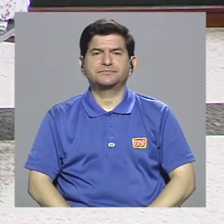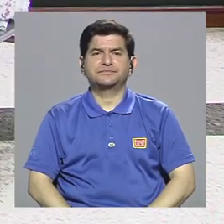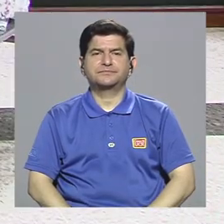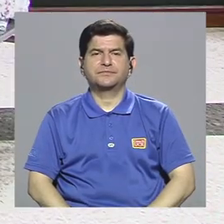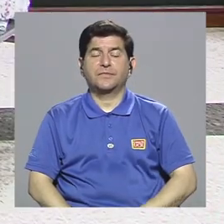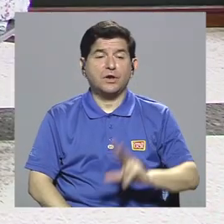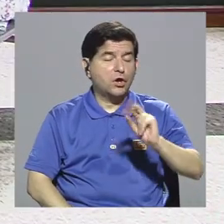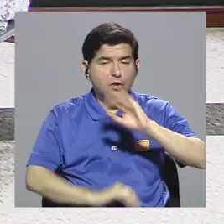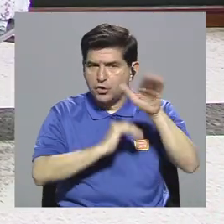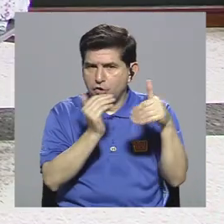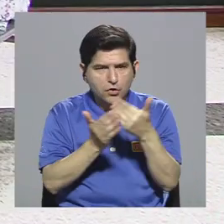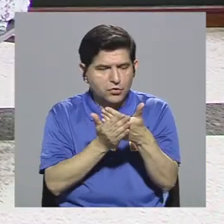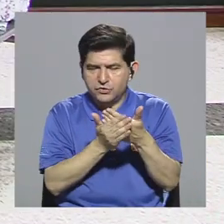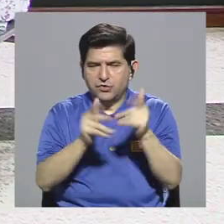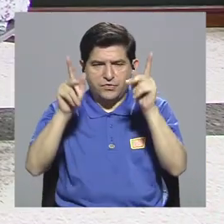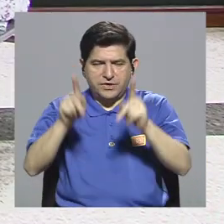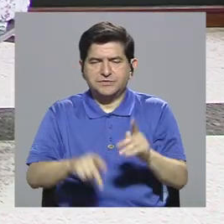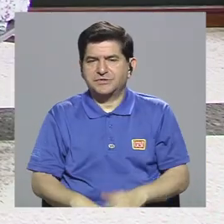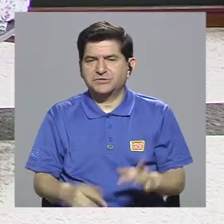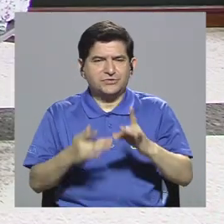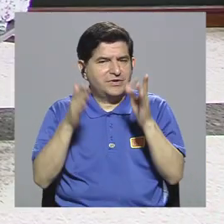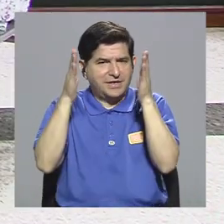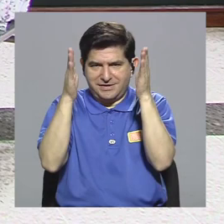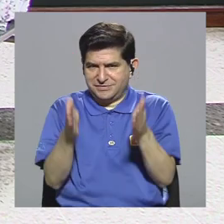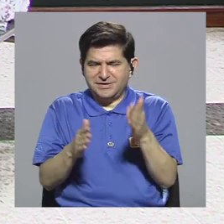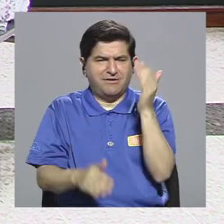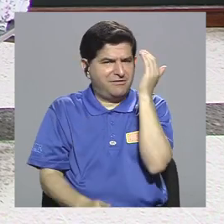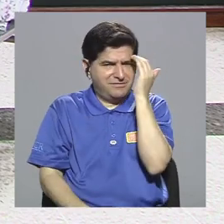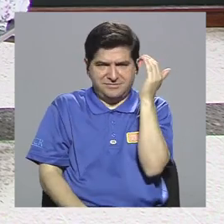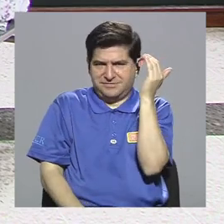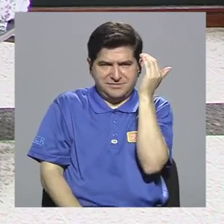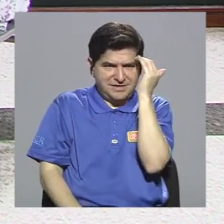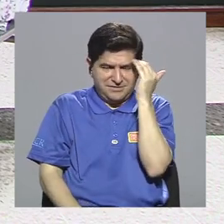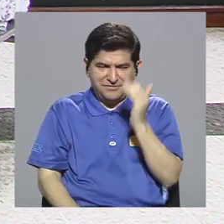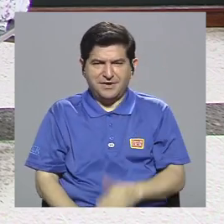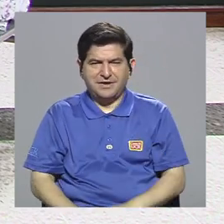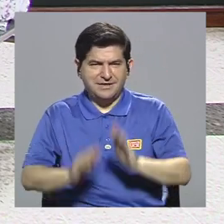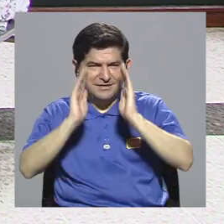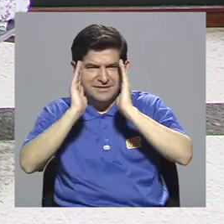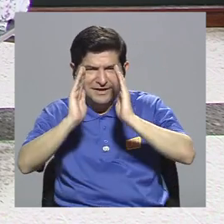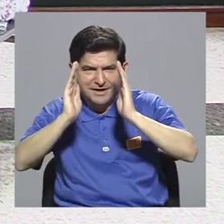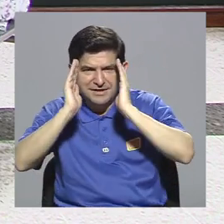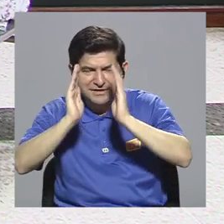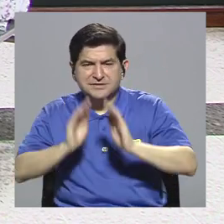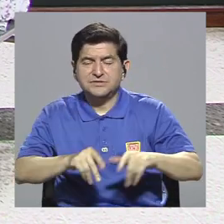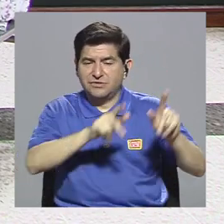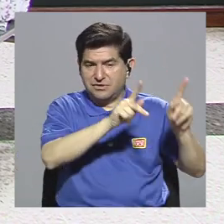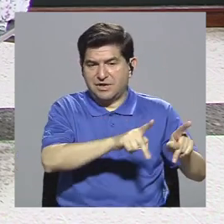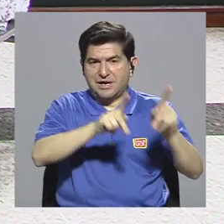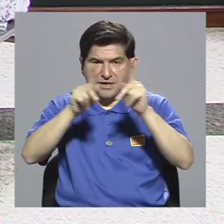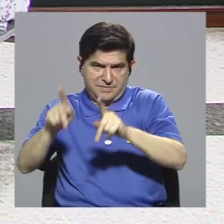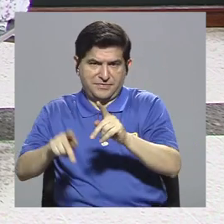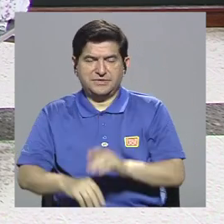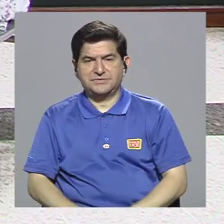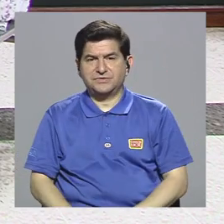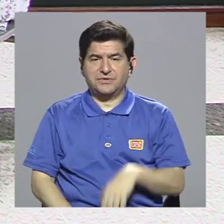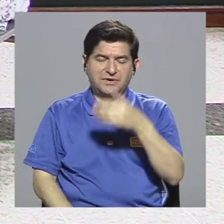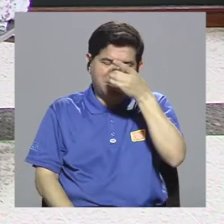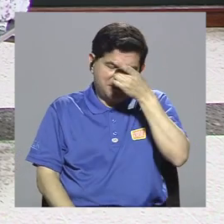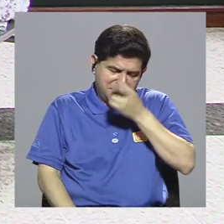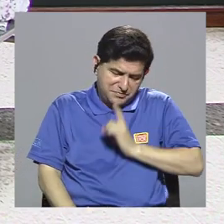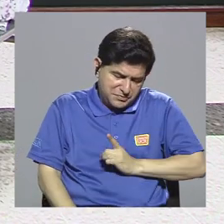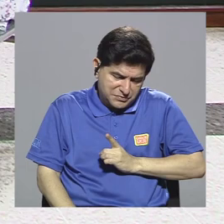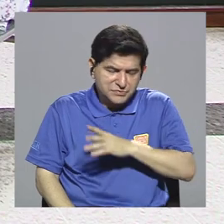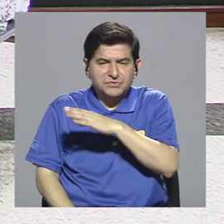No todos, ¿verdad? Obviamente somos especialistas y conocemos y sabemos del tratamiento de personas, digamos, con depresión